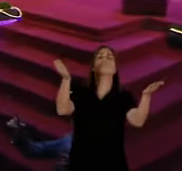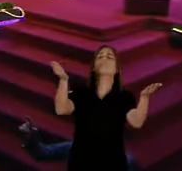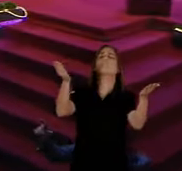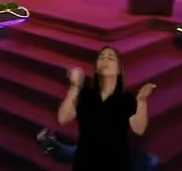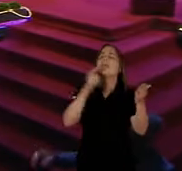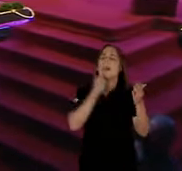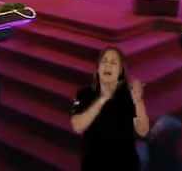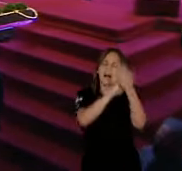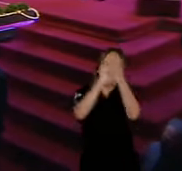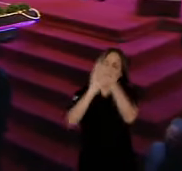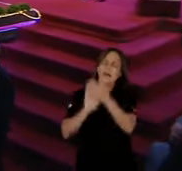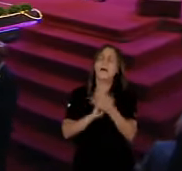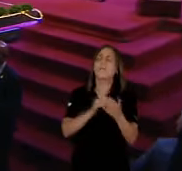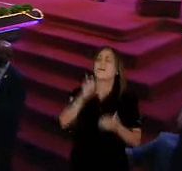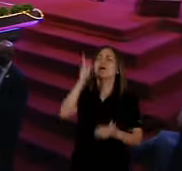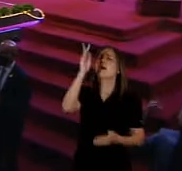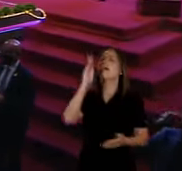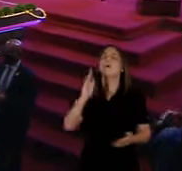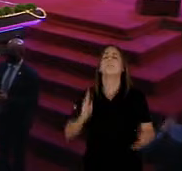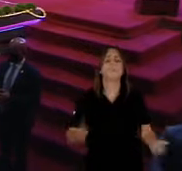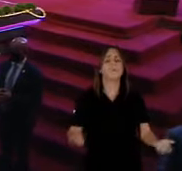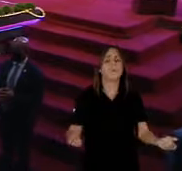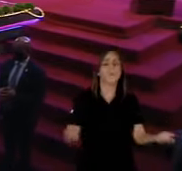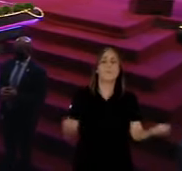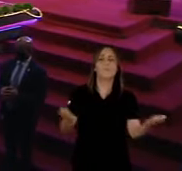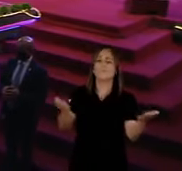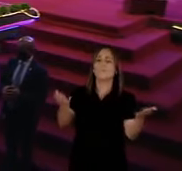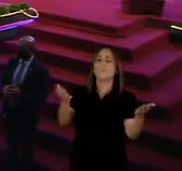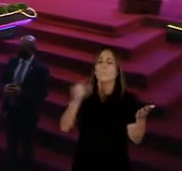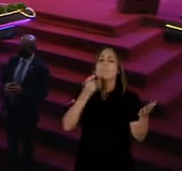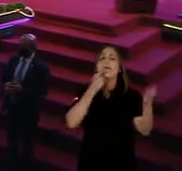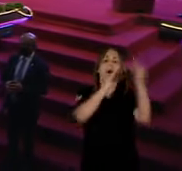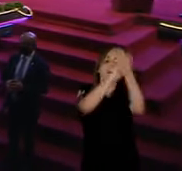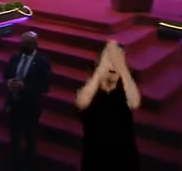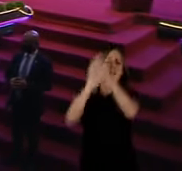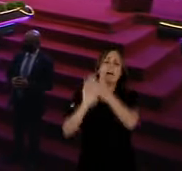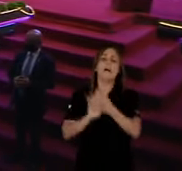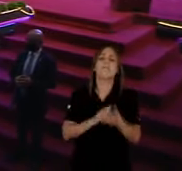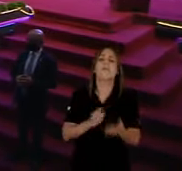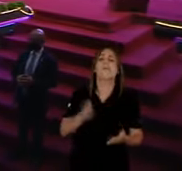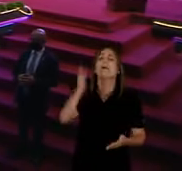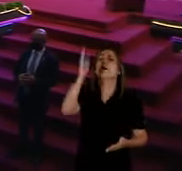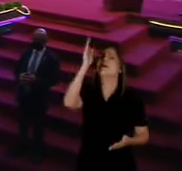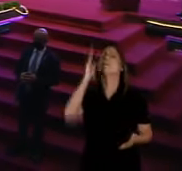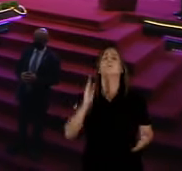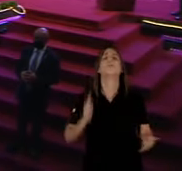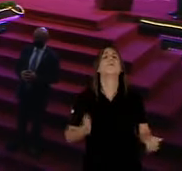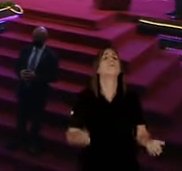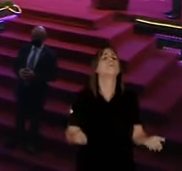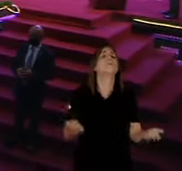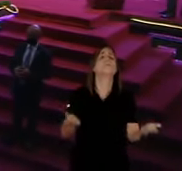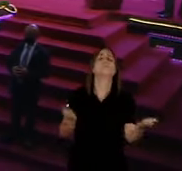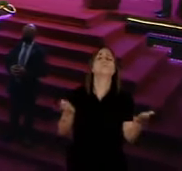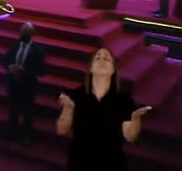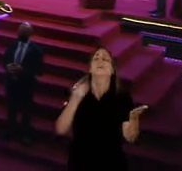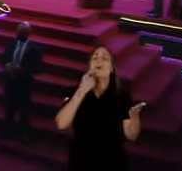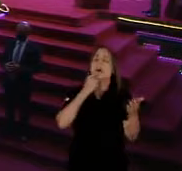Dios, alaba a Dios, alaba a